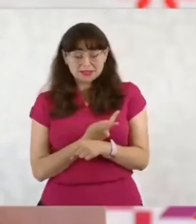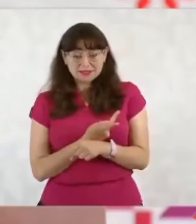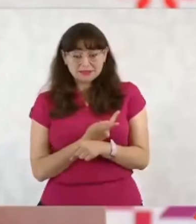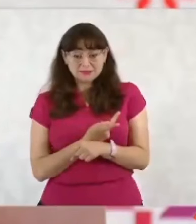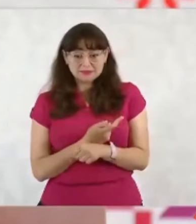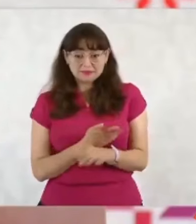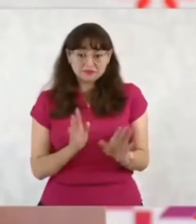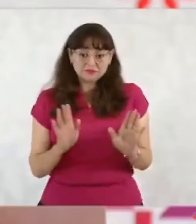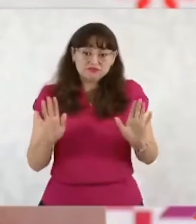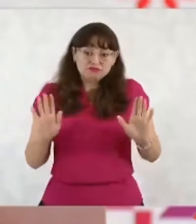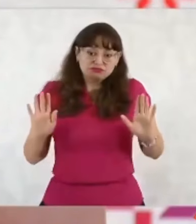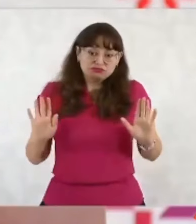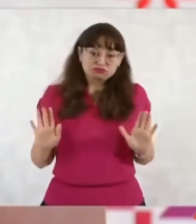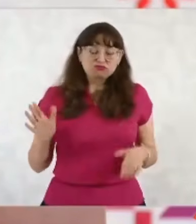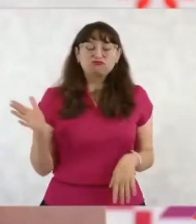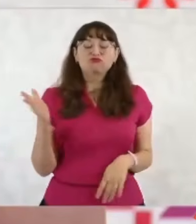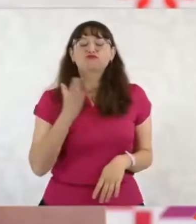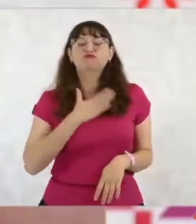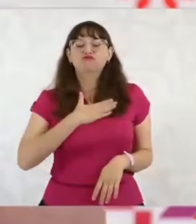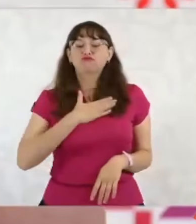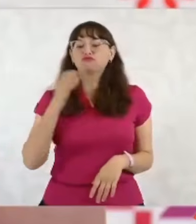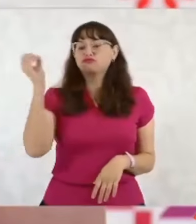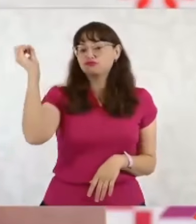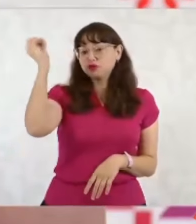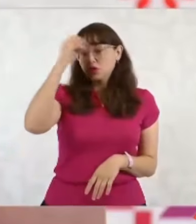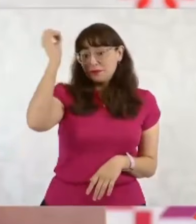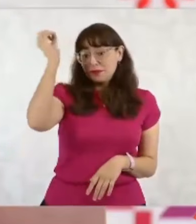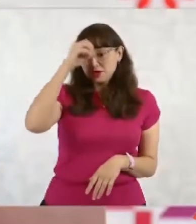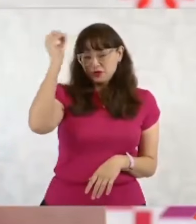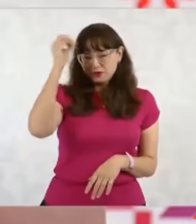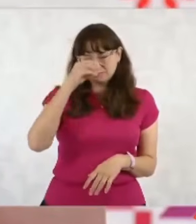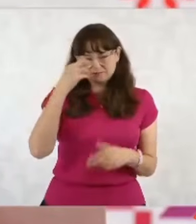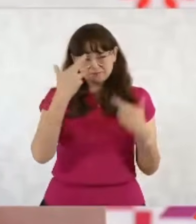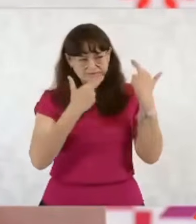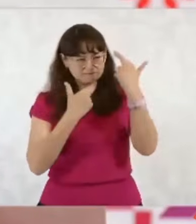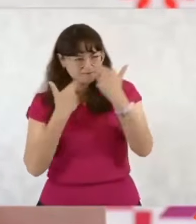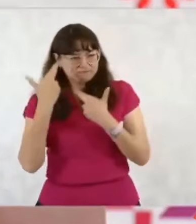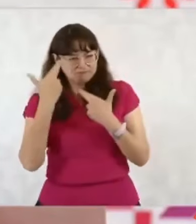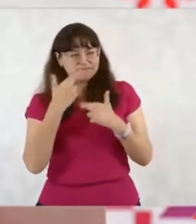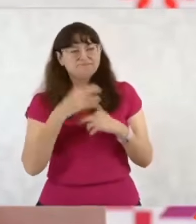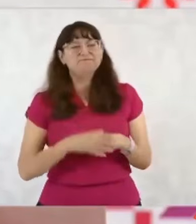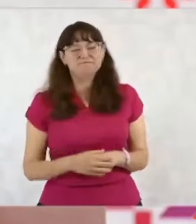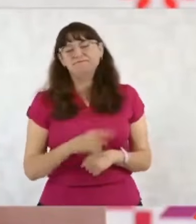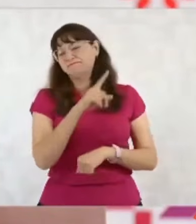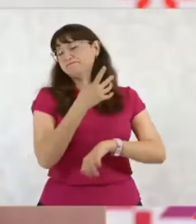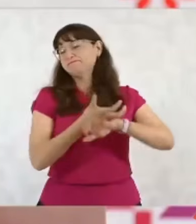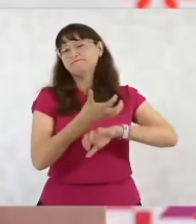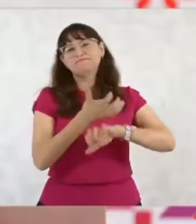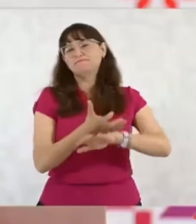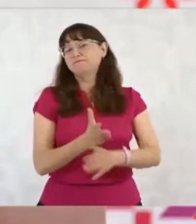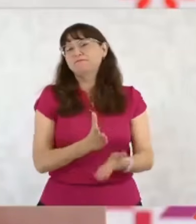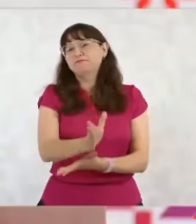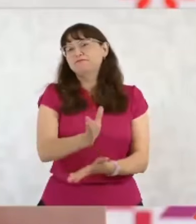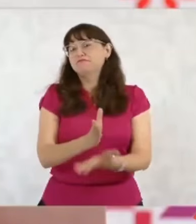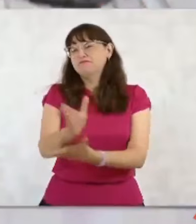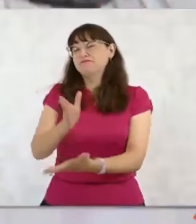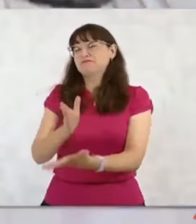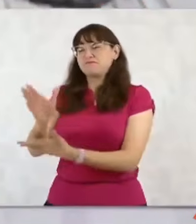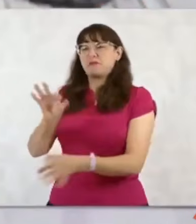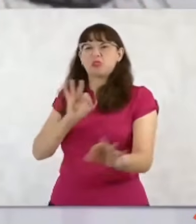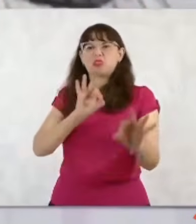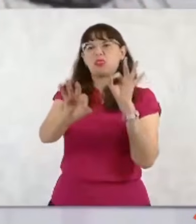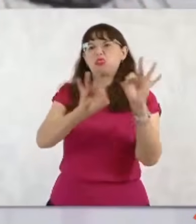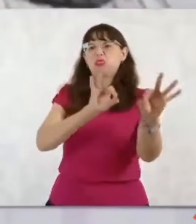perspectiva y lo que hemos analizado dentro del gobierno, de injerencia en las decisiones que solo le competen